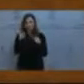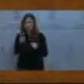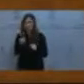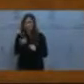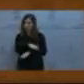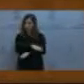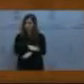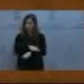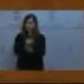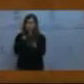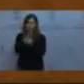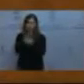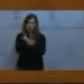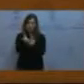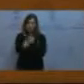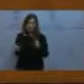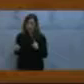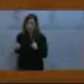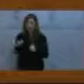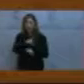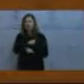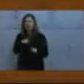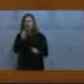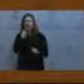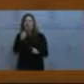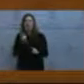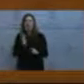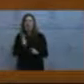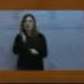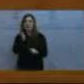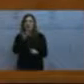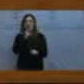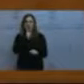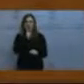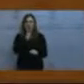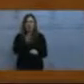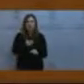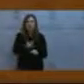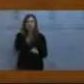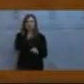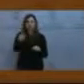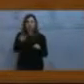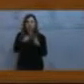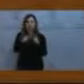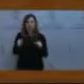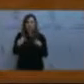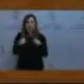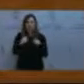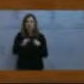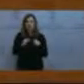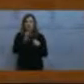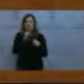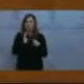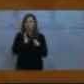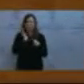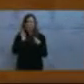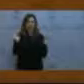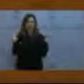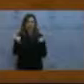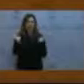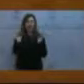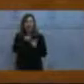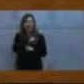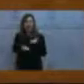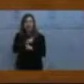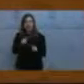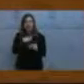dice cómo va a repercutir eso en el futuro de los asturianos. Ni el propio documento prorrogado lo modifica. No es una